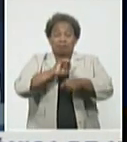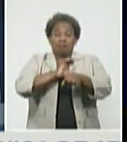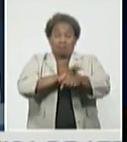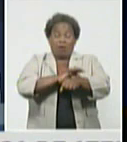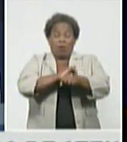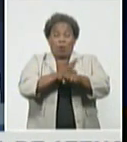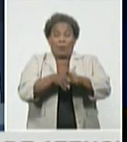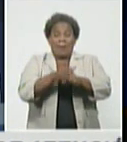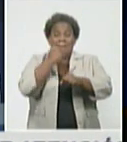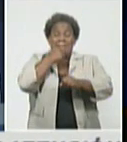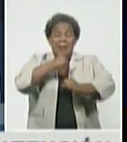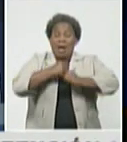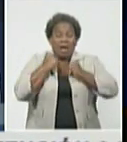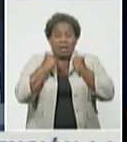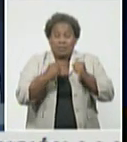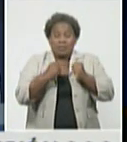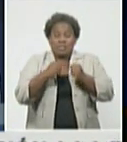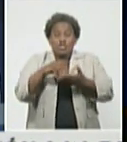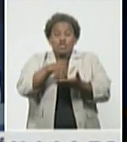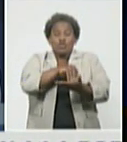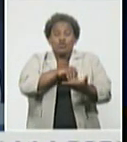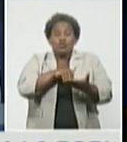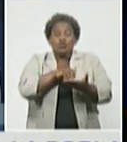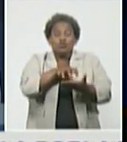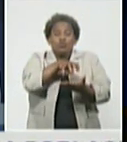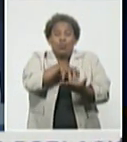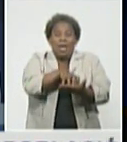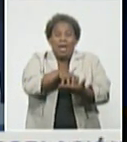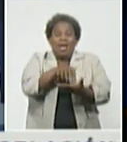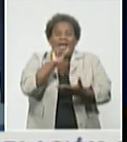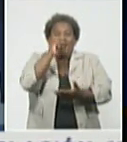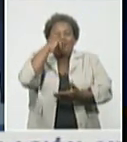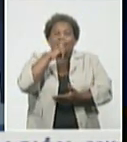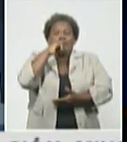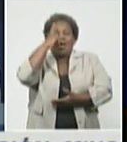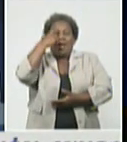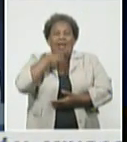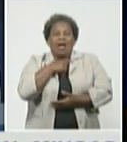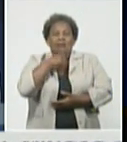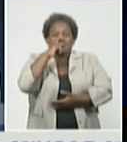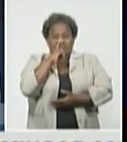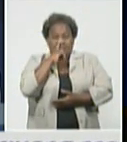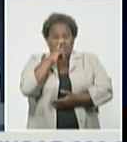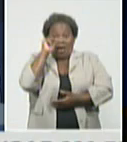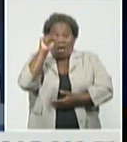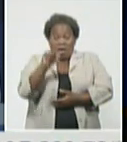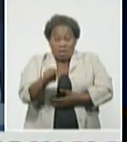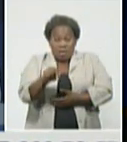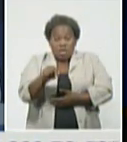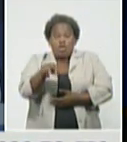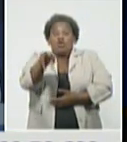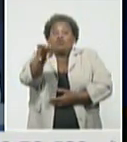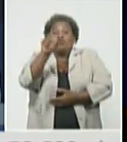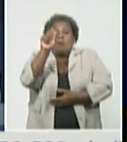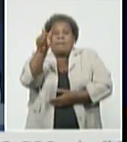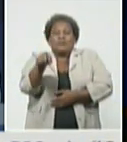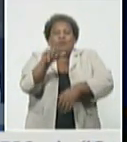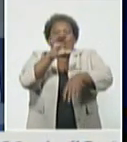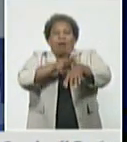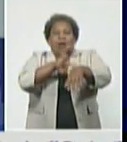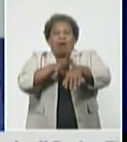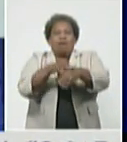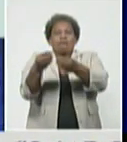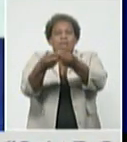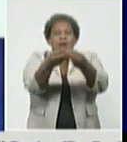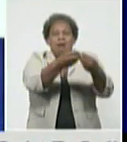en la ciudad de Da Nang, en Vietnam, donde se detectaron nuevos contagiados de transmisión